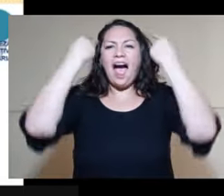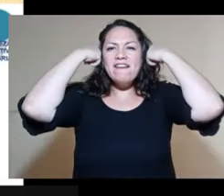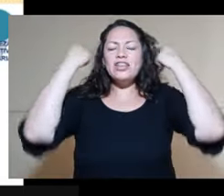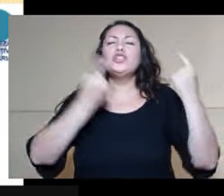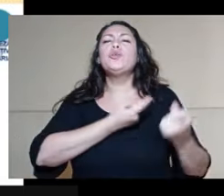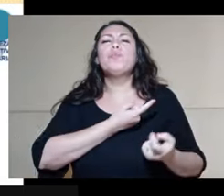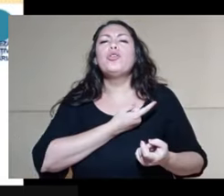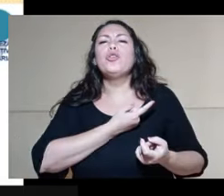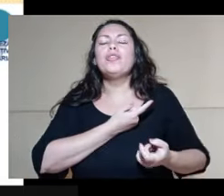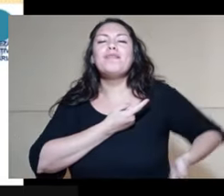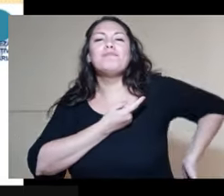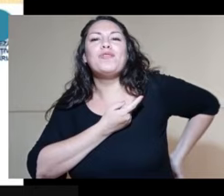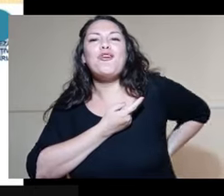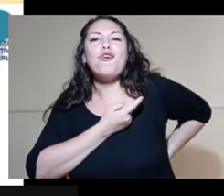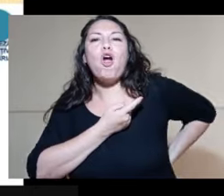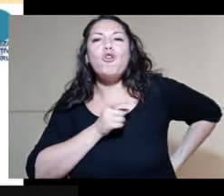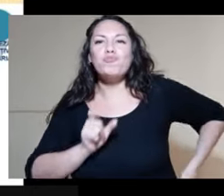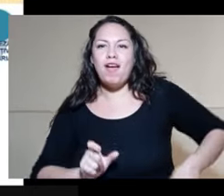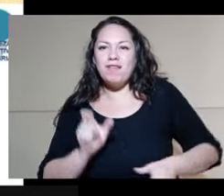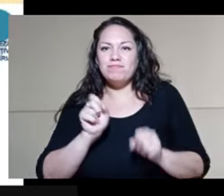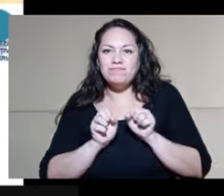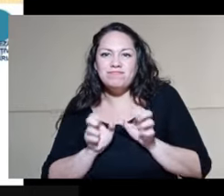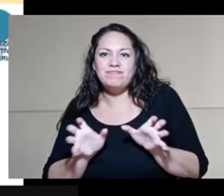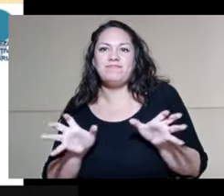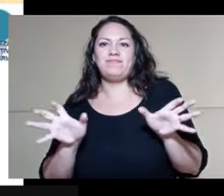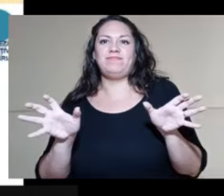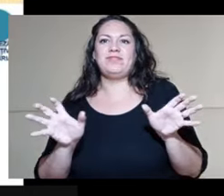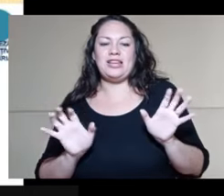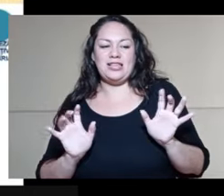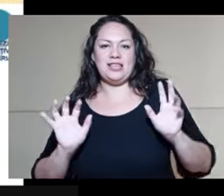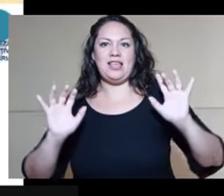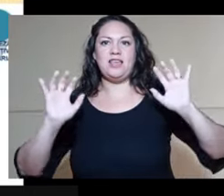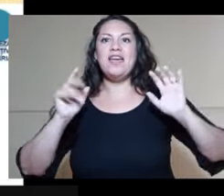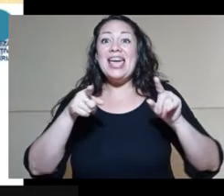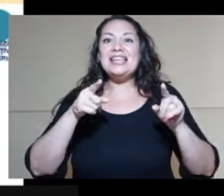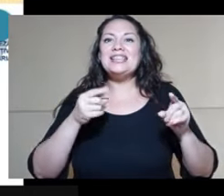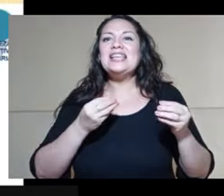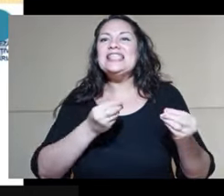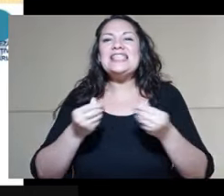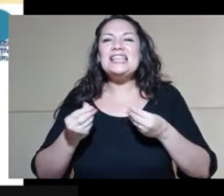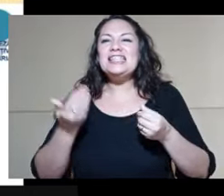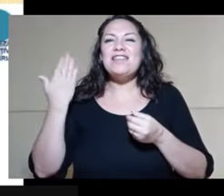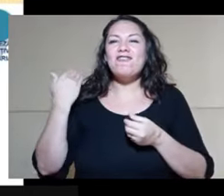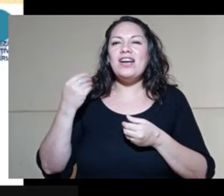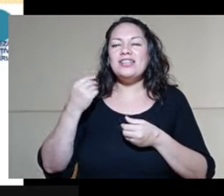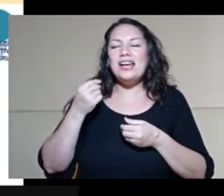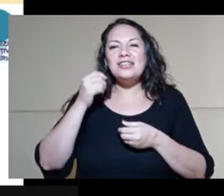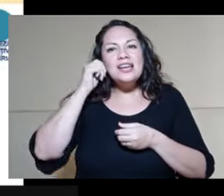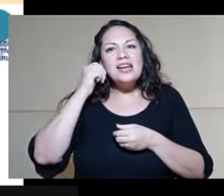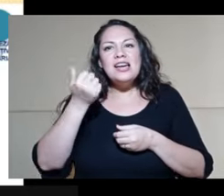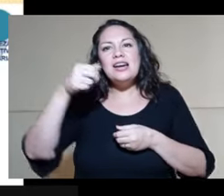ingresar por dónde? Por el ganglio de la raíz posterior. Acuérdense que estaba el ganglio de la raíz posterior en la parte de atrás. Por eso es un ganglio sensitivo,